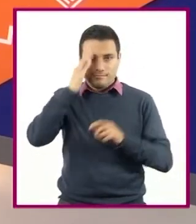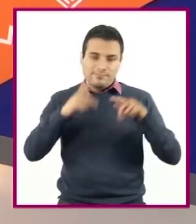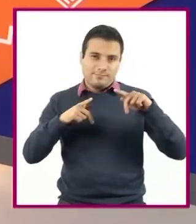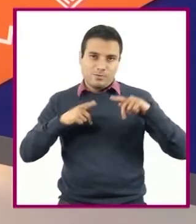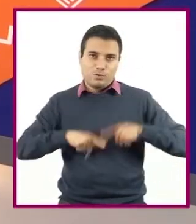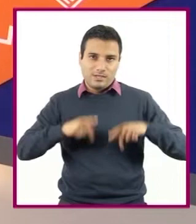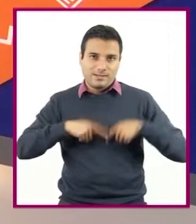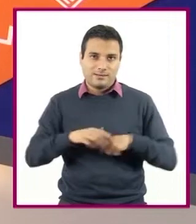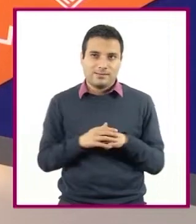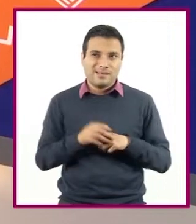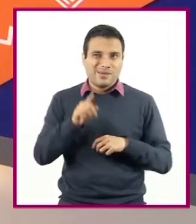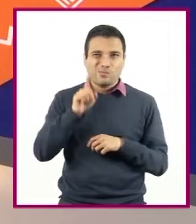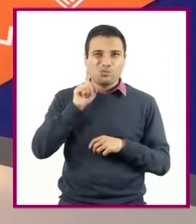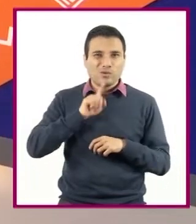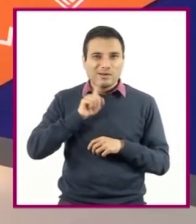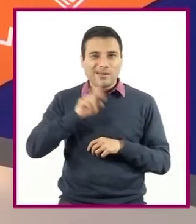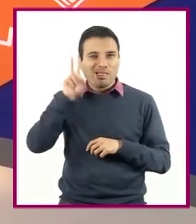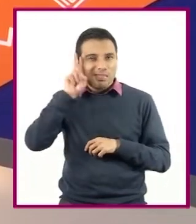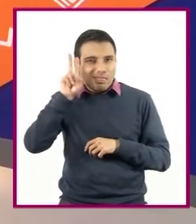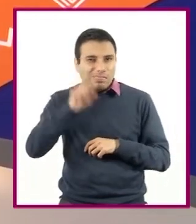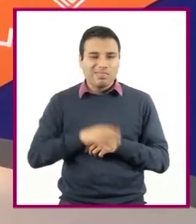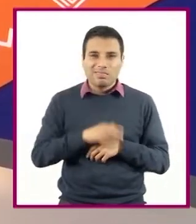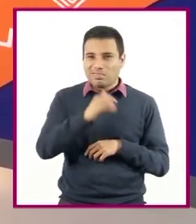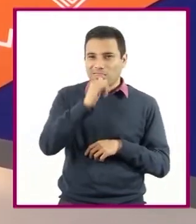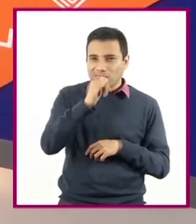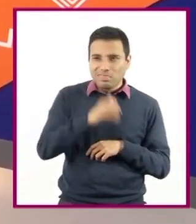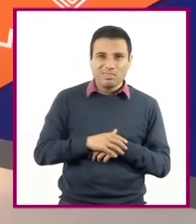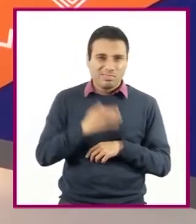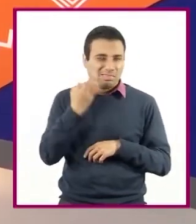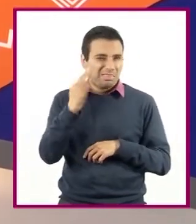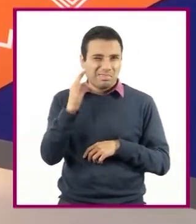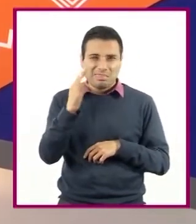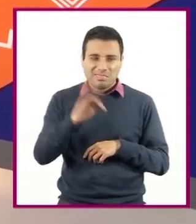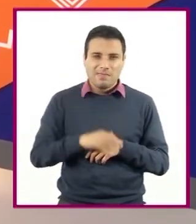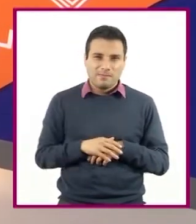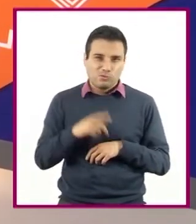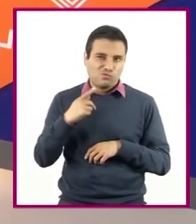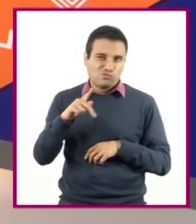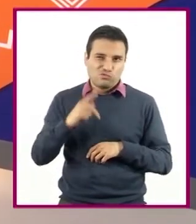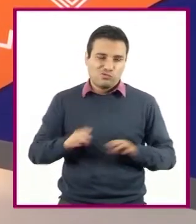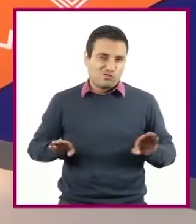vieja viciosa, bebedora y muy traidora. Dos de